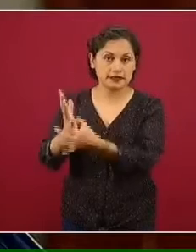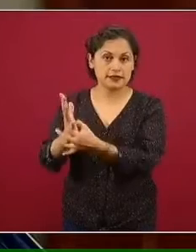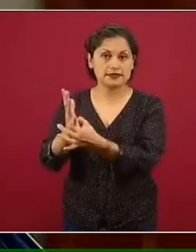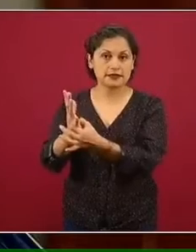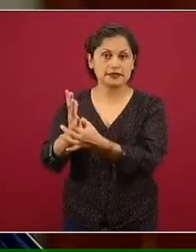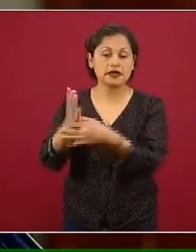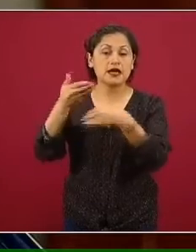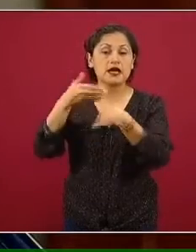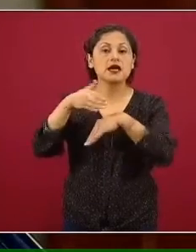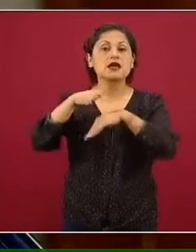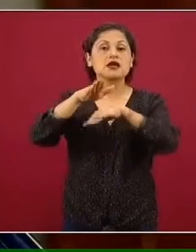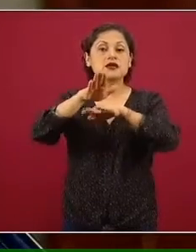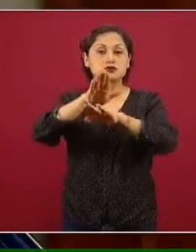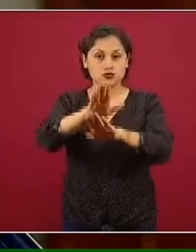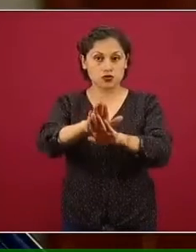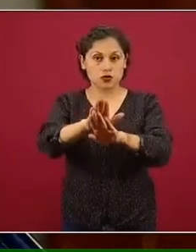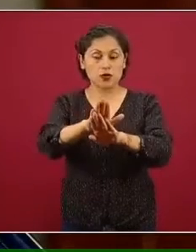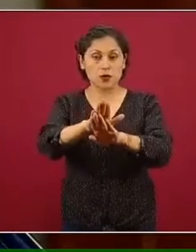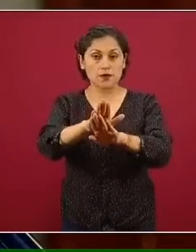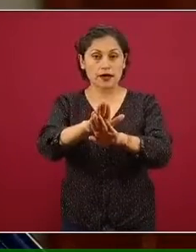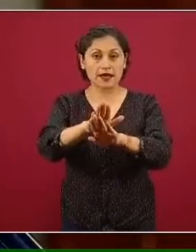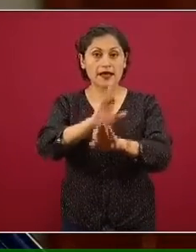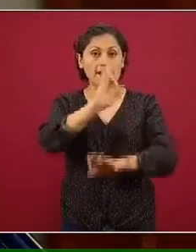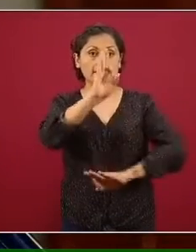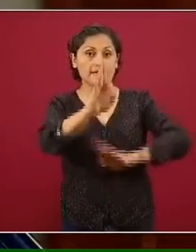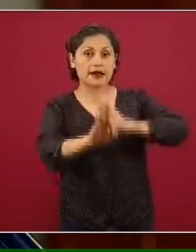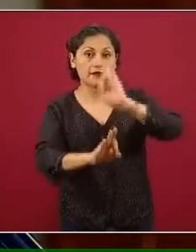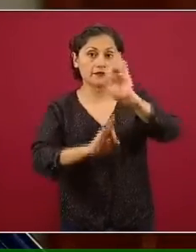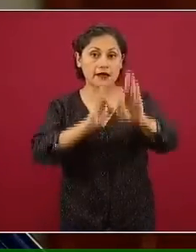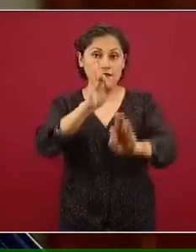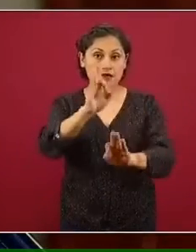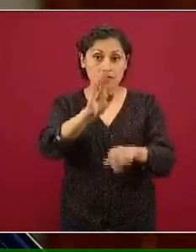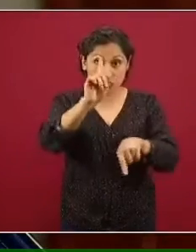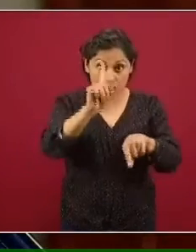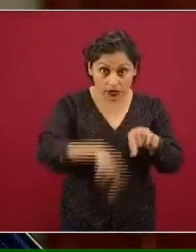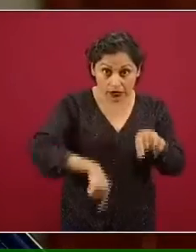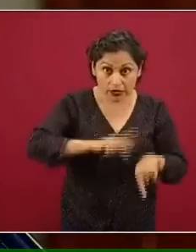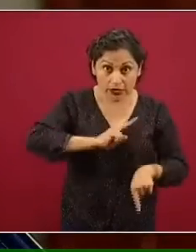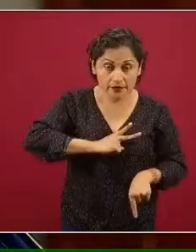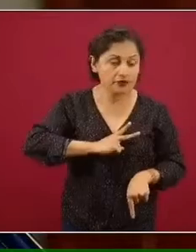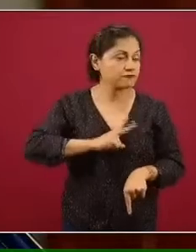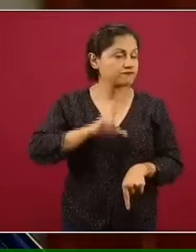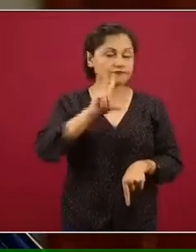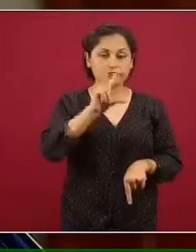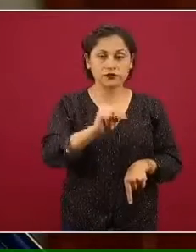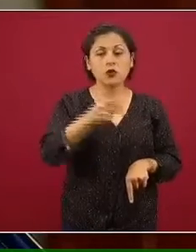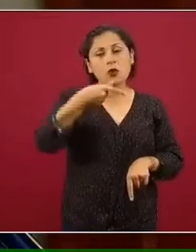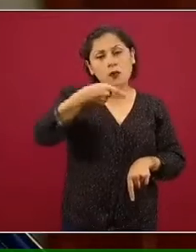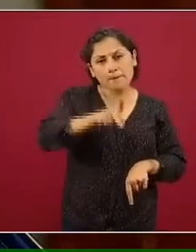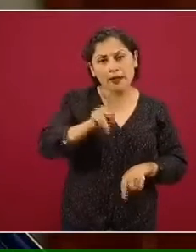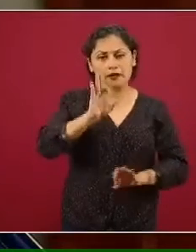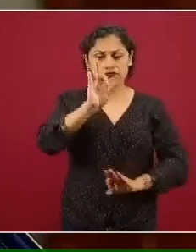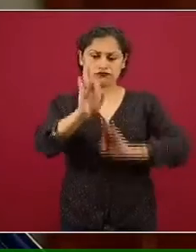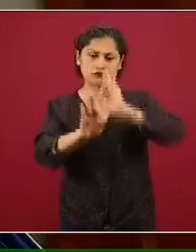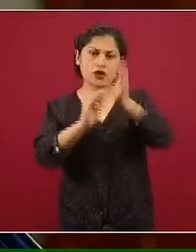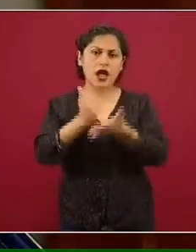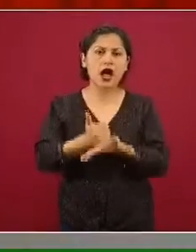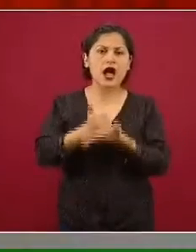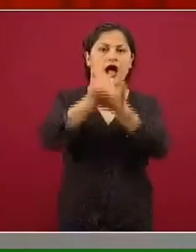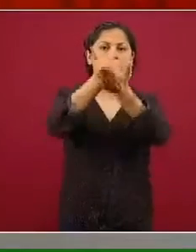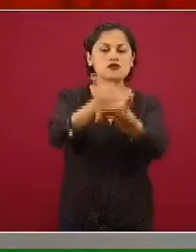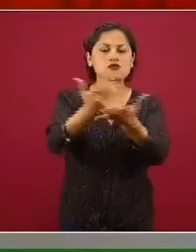tratamientos no contra el virus, pero sí para coadyuvar en este soporte ventilatorio y